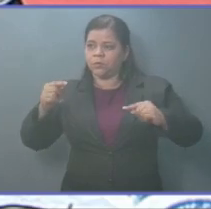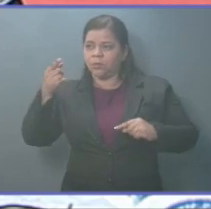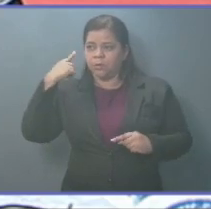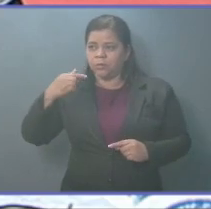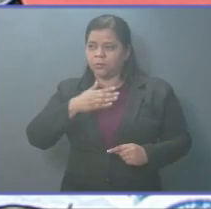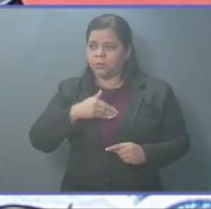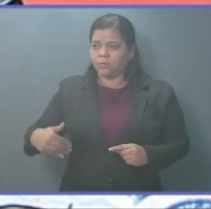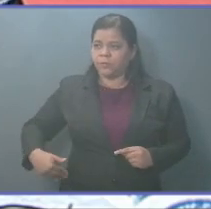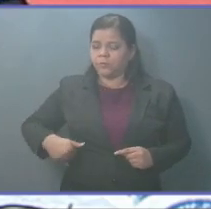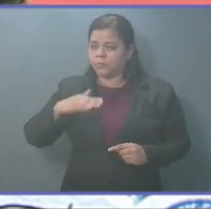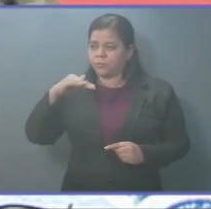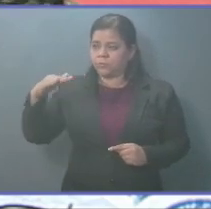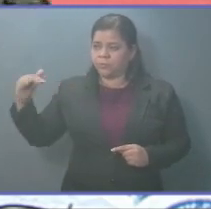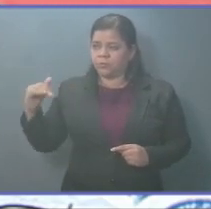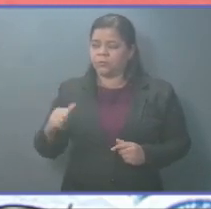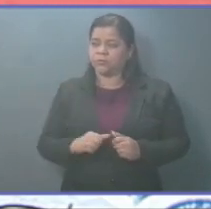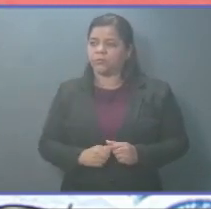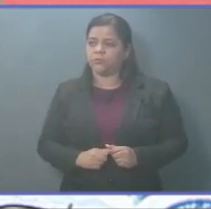presidente de la República.